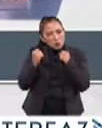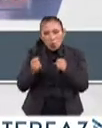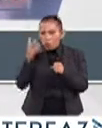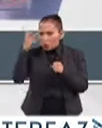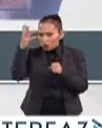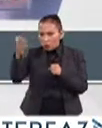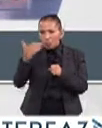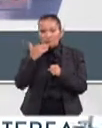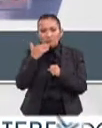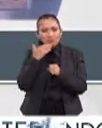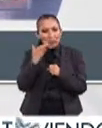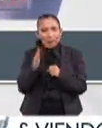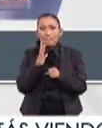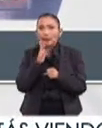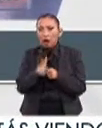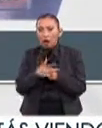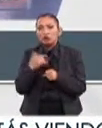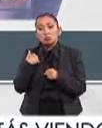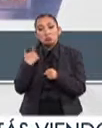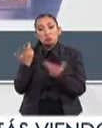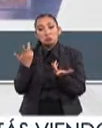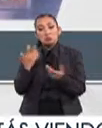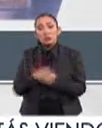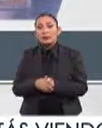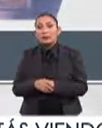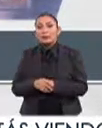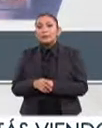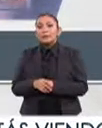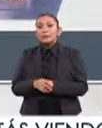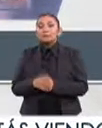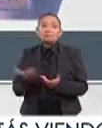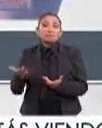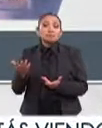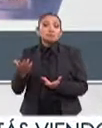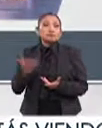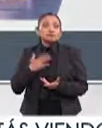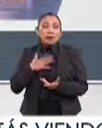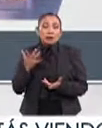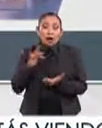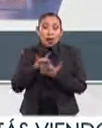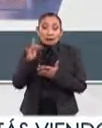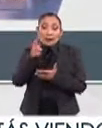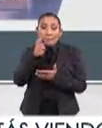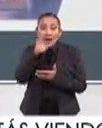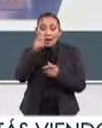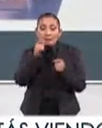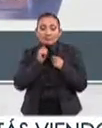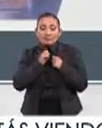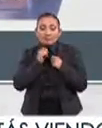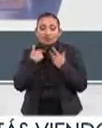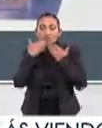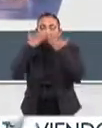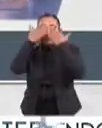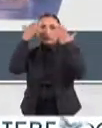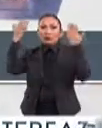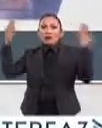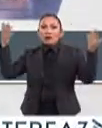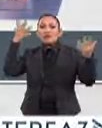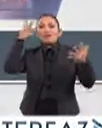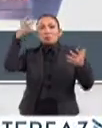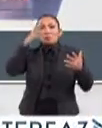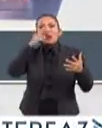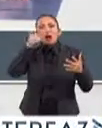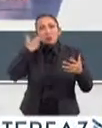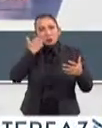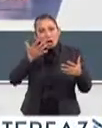seguro de que va a ser mucho mejor de lo que yo creía. Y pues gracias a esta beca abrí mis horizontes y